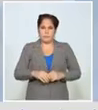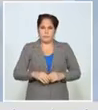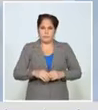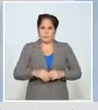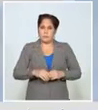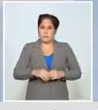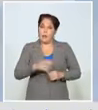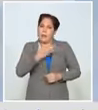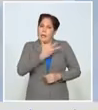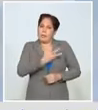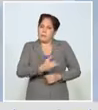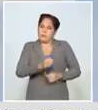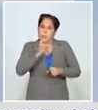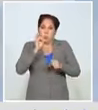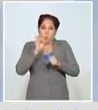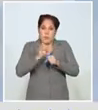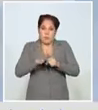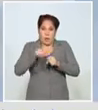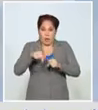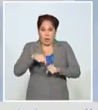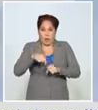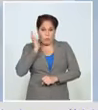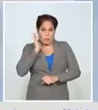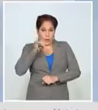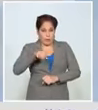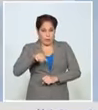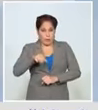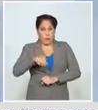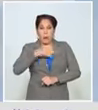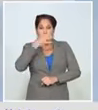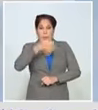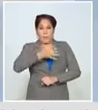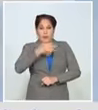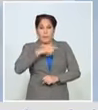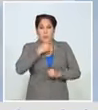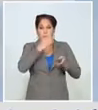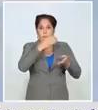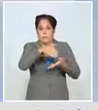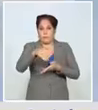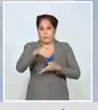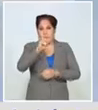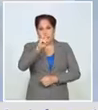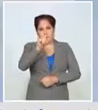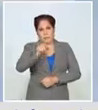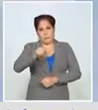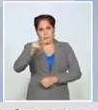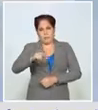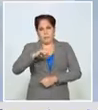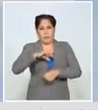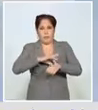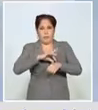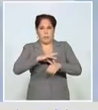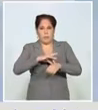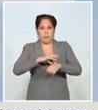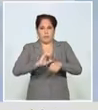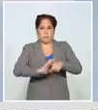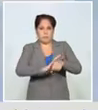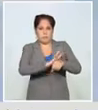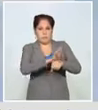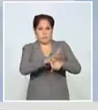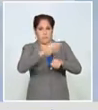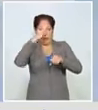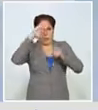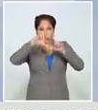Lamentamos al inicio de la jornada el fallecimiento de 3 personas con COVID-19 en nuestro